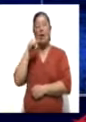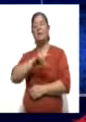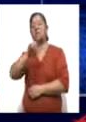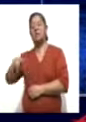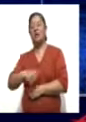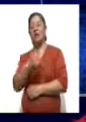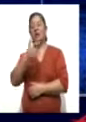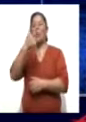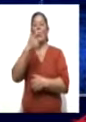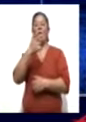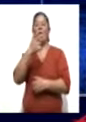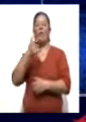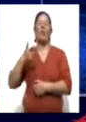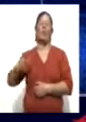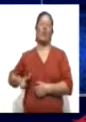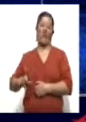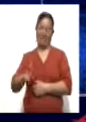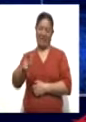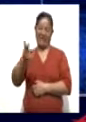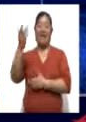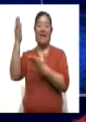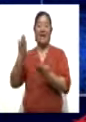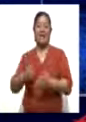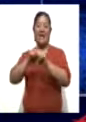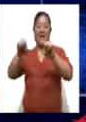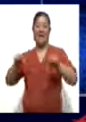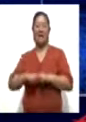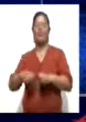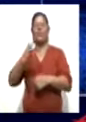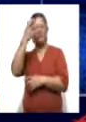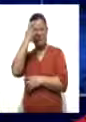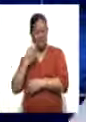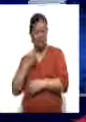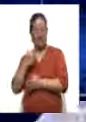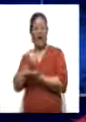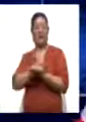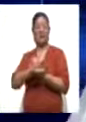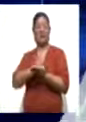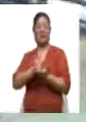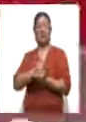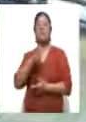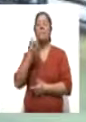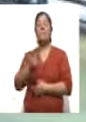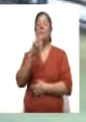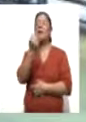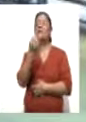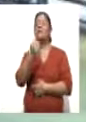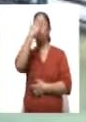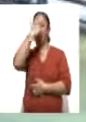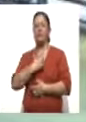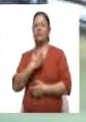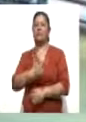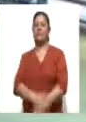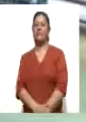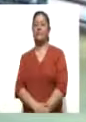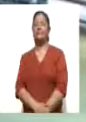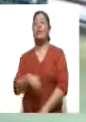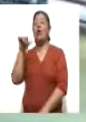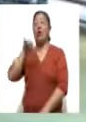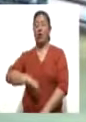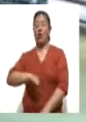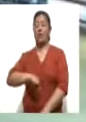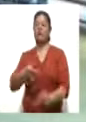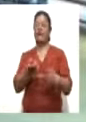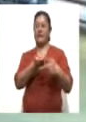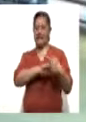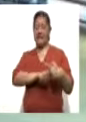el Guadalajara recibe al equipo de los Pumas. Este partido se tendrá a las 9 de la noche. Así que el día de hoy